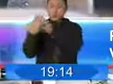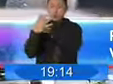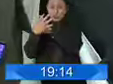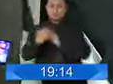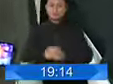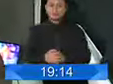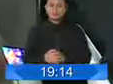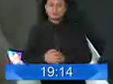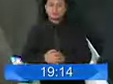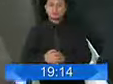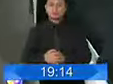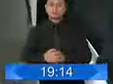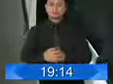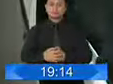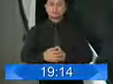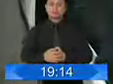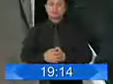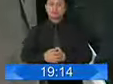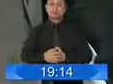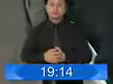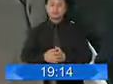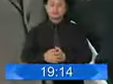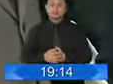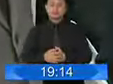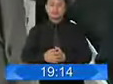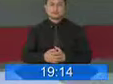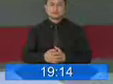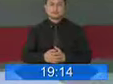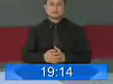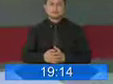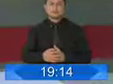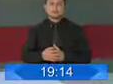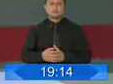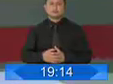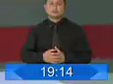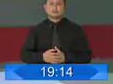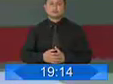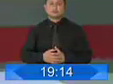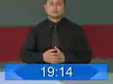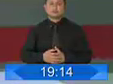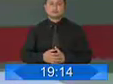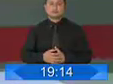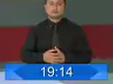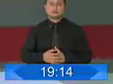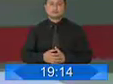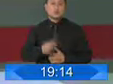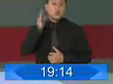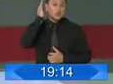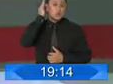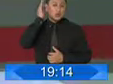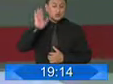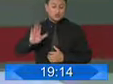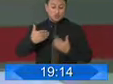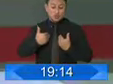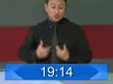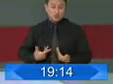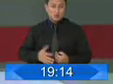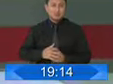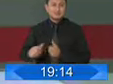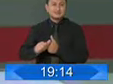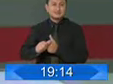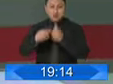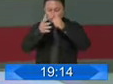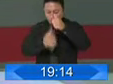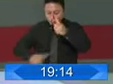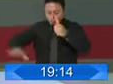de Manabí. Informó Patricia Aldaz. El cuerpo de una mujer fue encontrado cerca de una quebrada en el